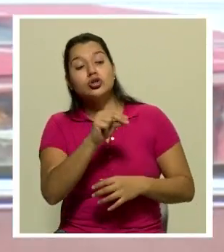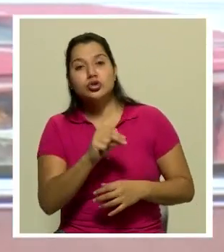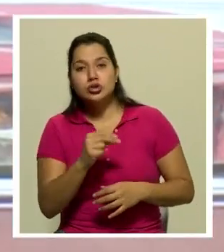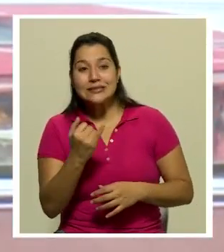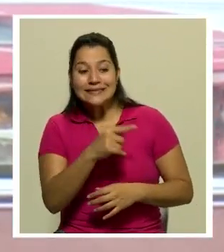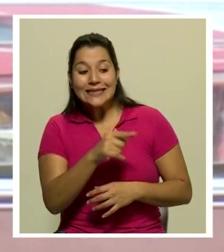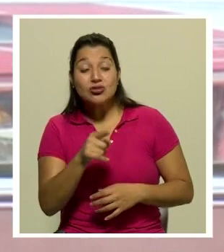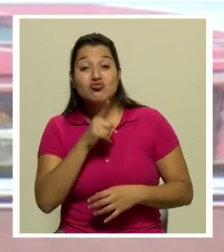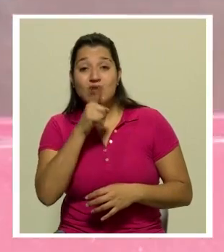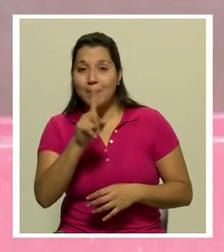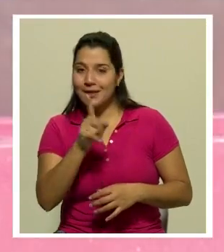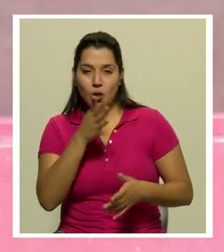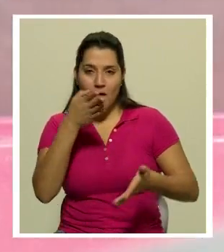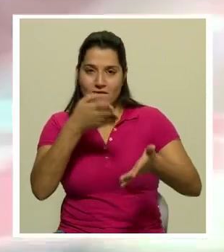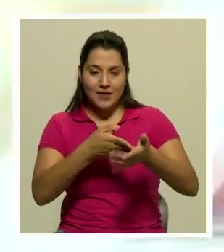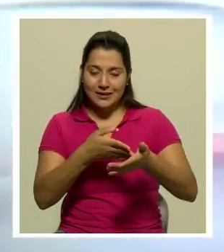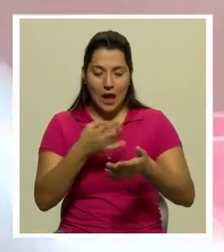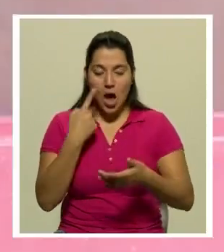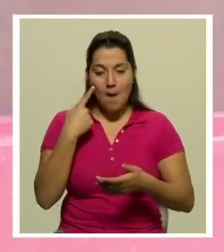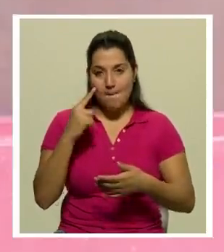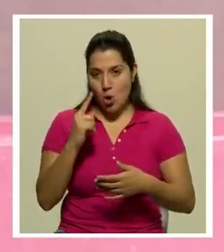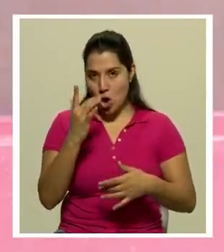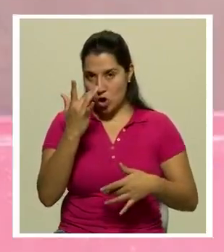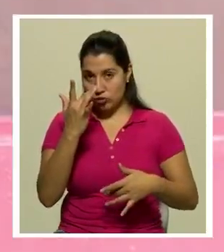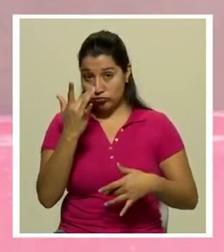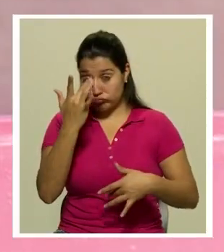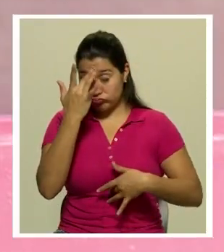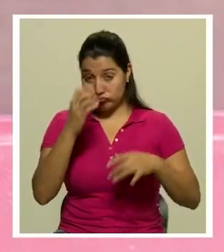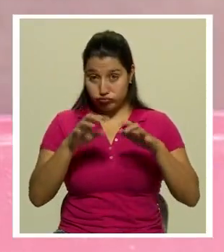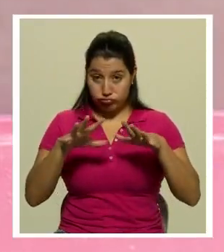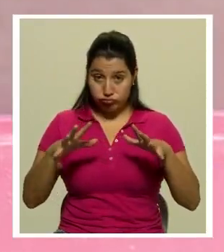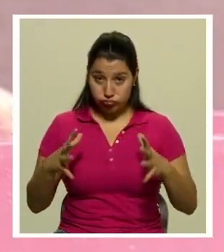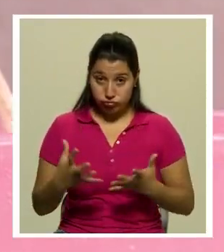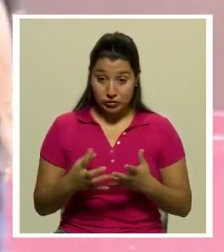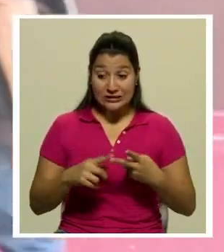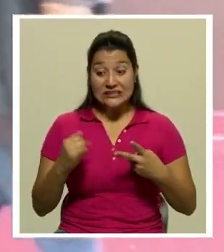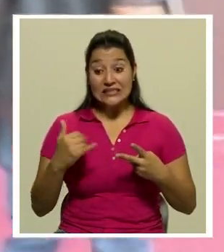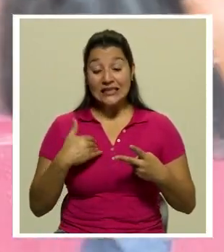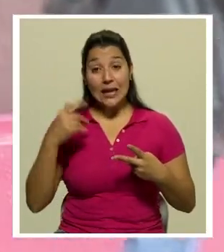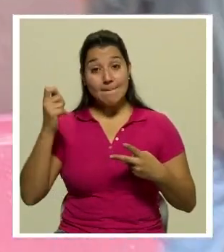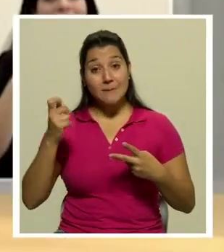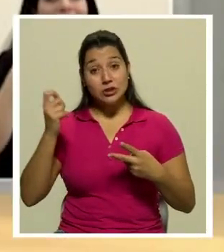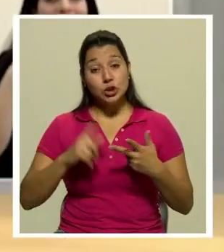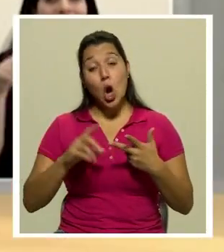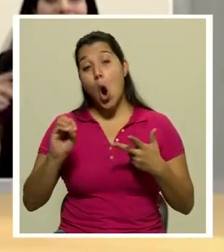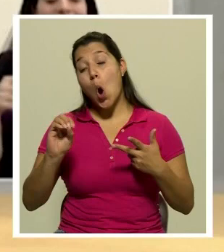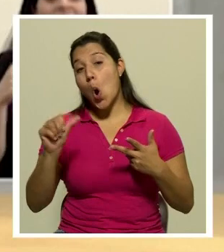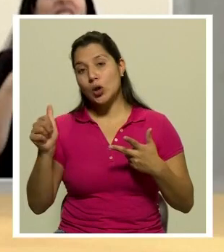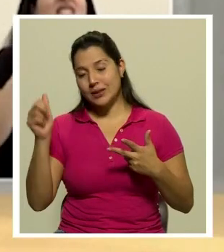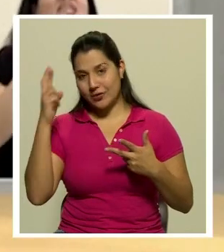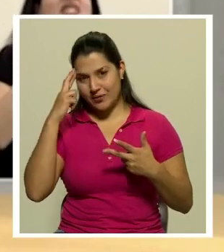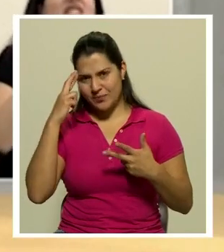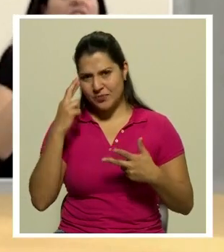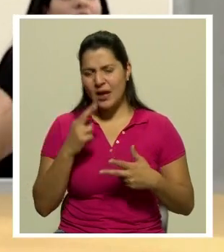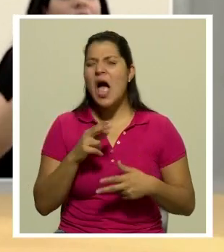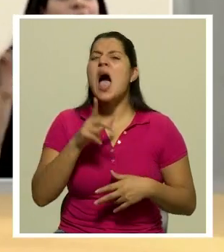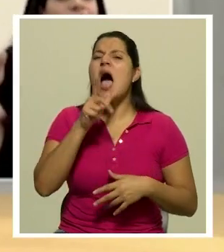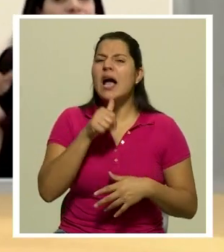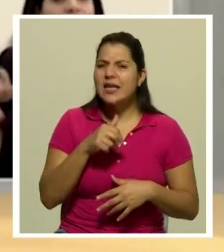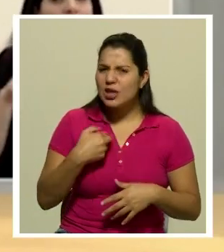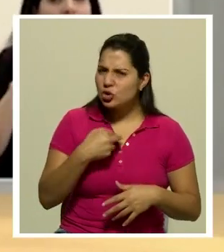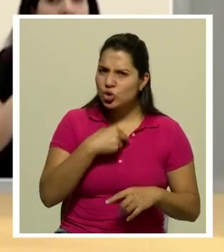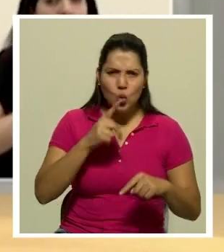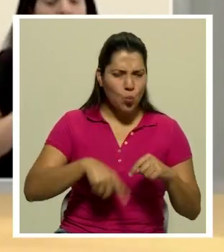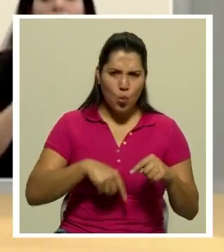visto afectadas por la pandemia, reciben pensión u otros factores. ¿Quiénes tenemos que rechazarle el